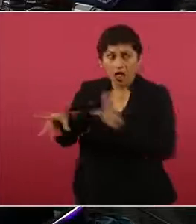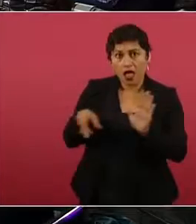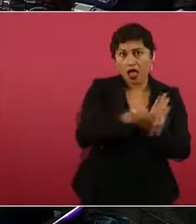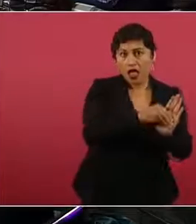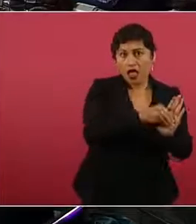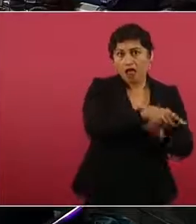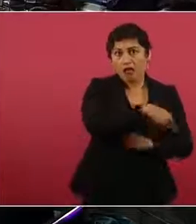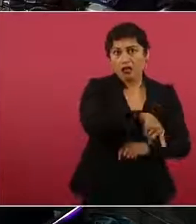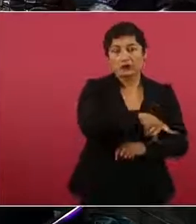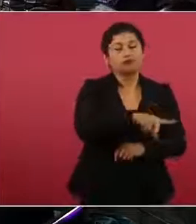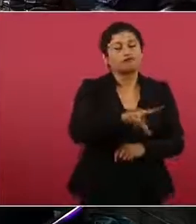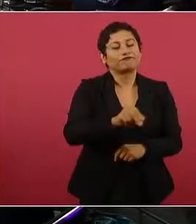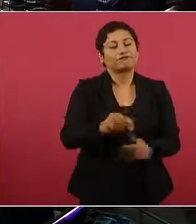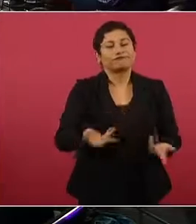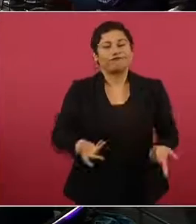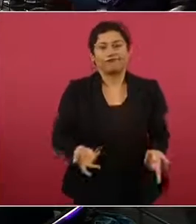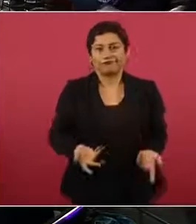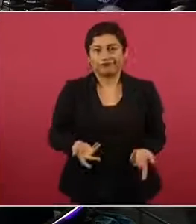a cubrirlo todo,